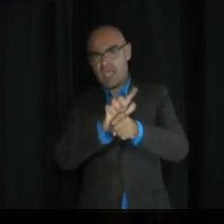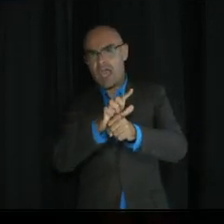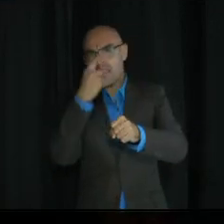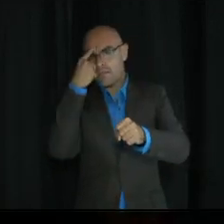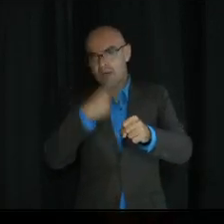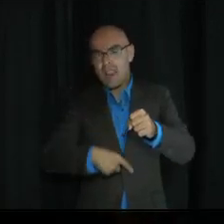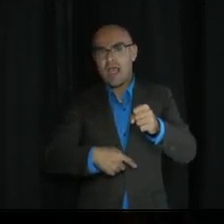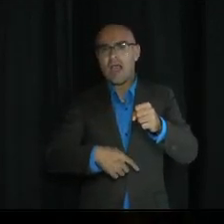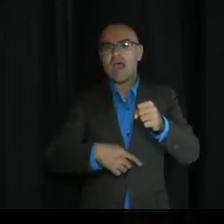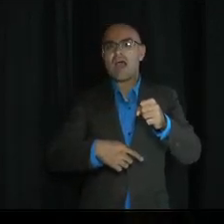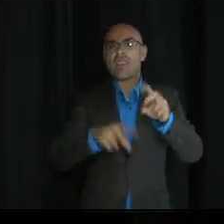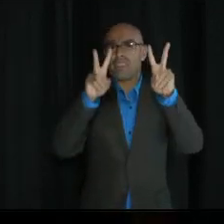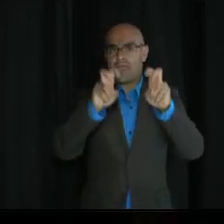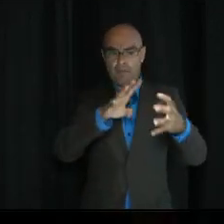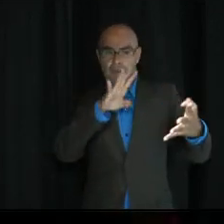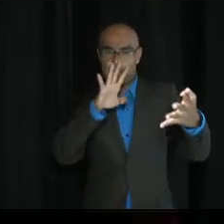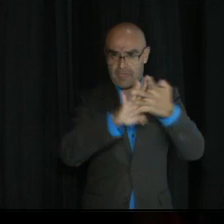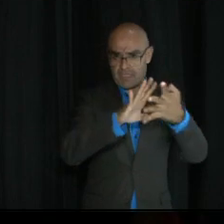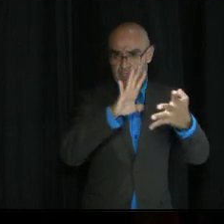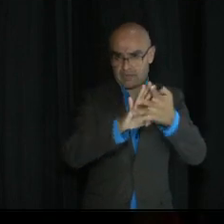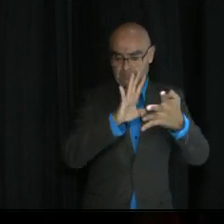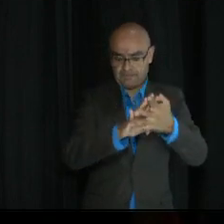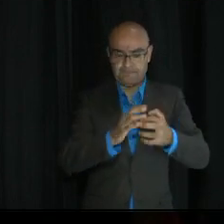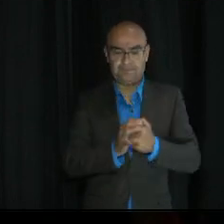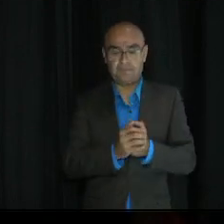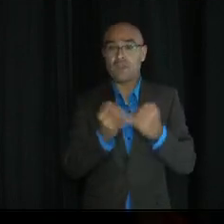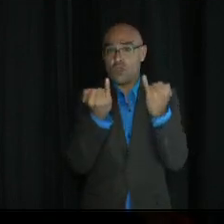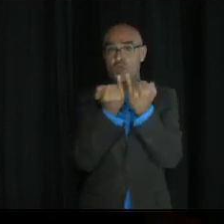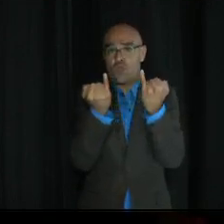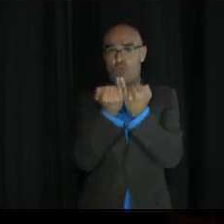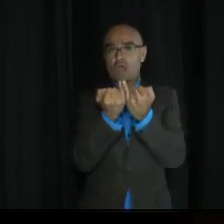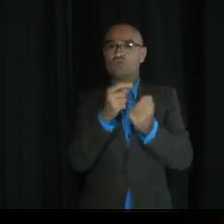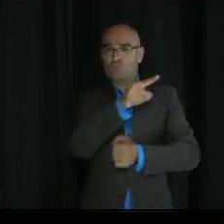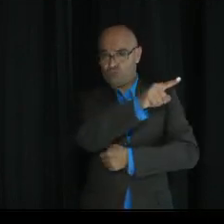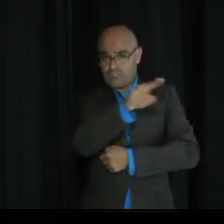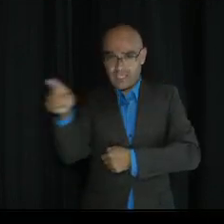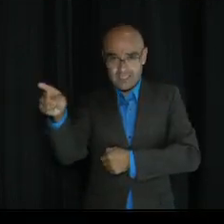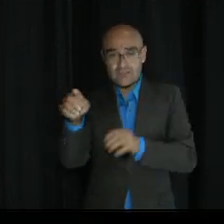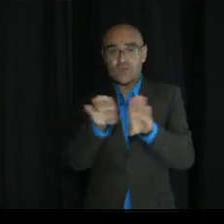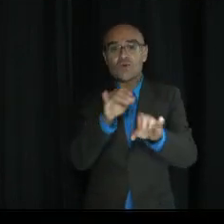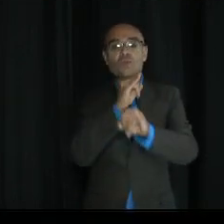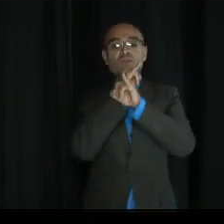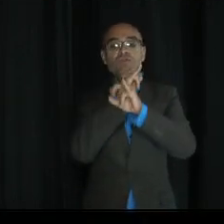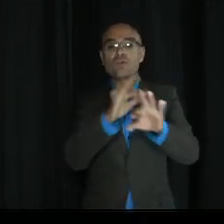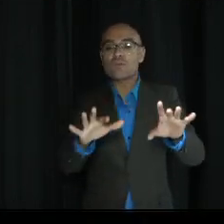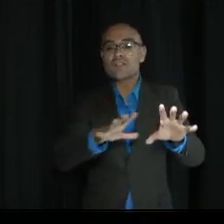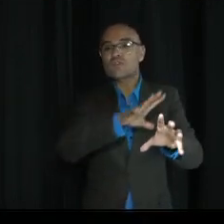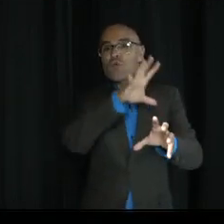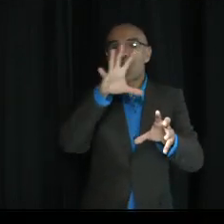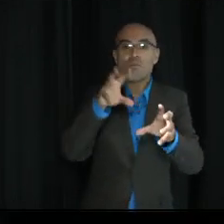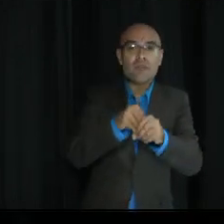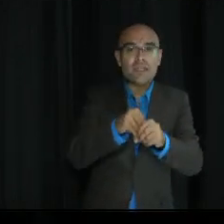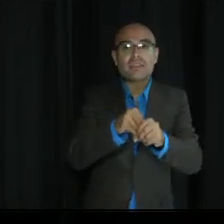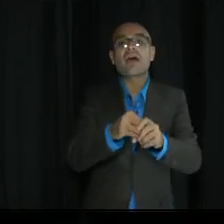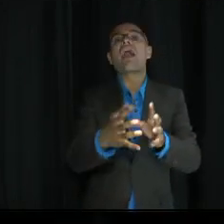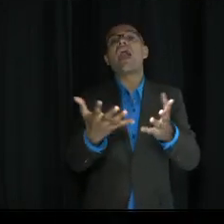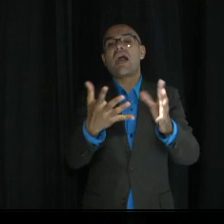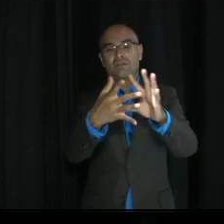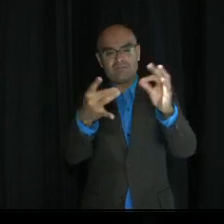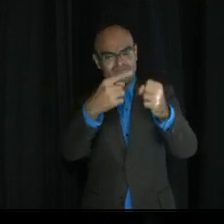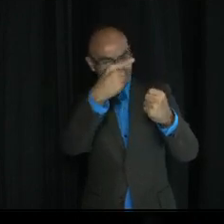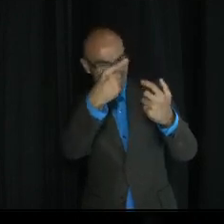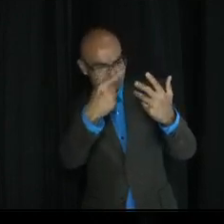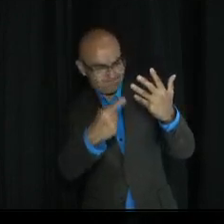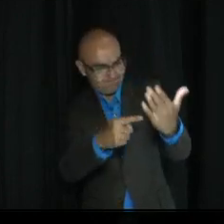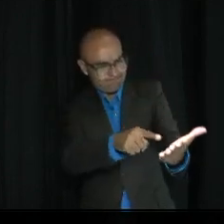penal. ¿Por qué? Porque ustedes como usuarios nos van a dar a conocer toda la información con la que cuenten. Nosotros como autoridad, nuestra